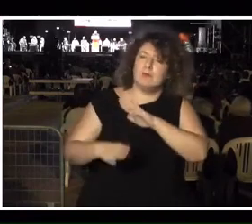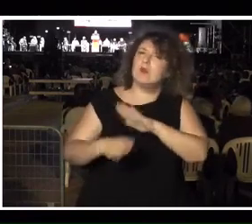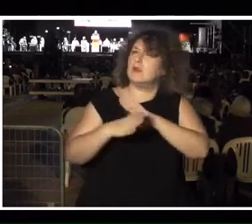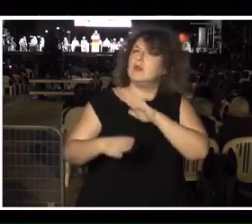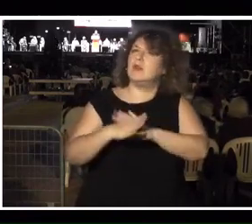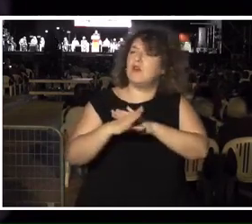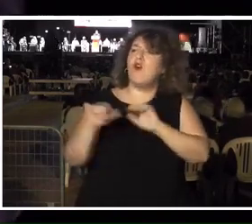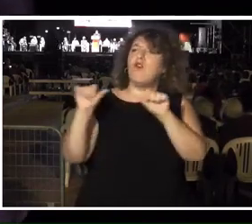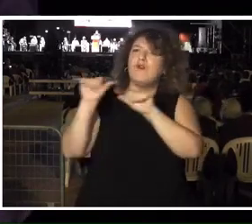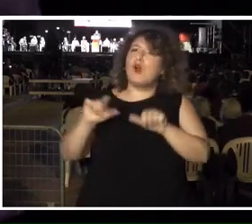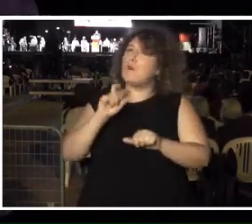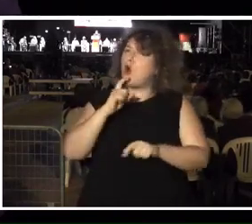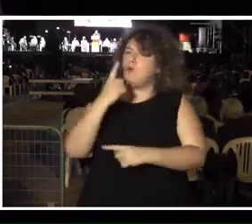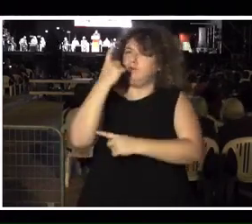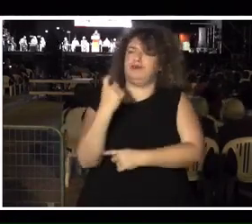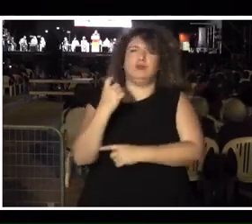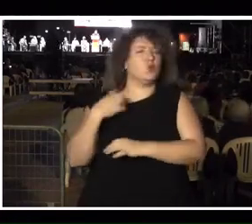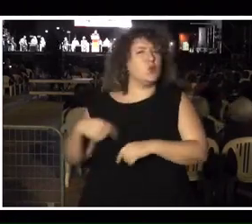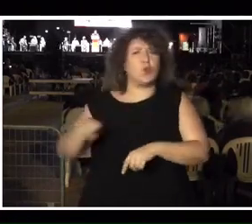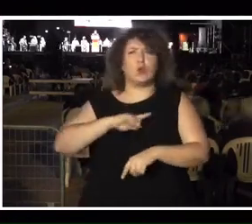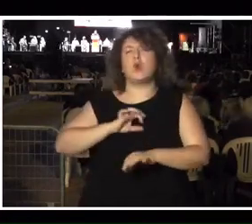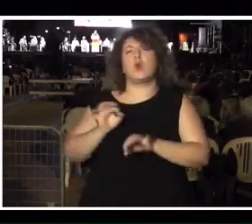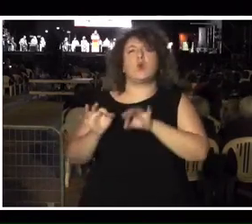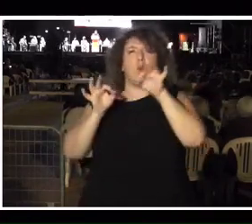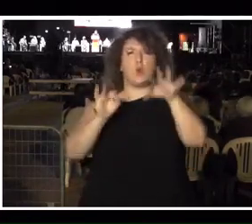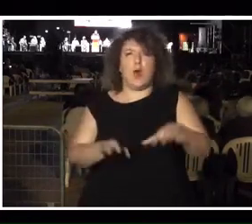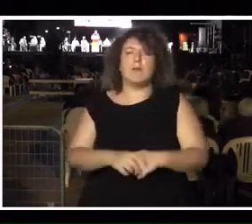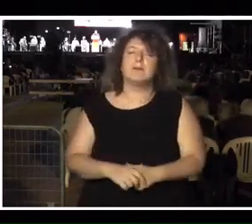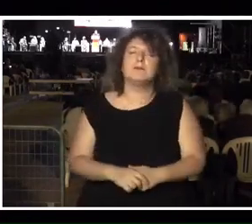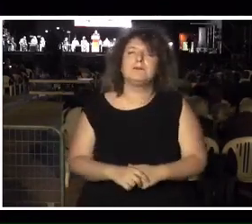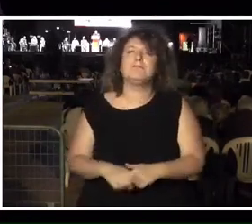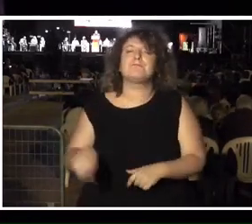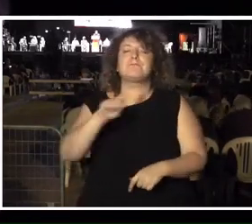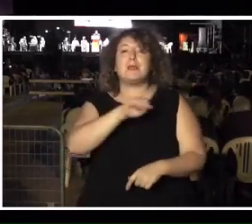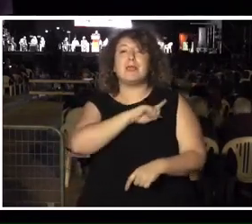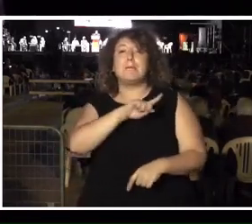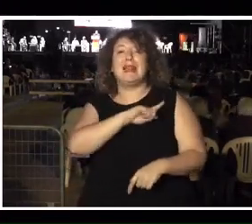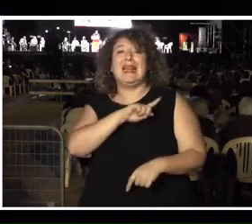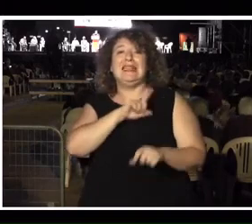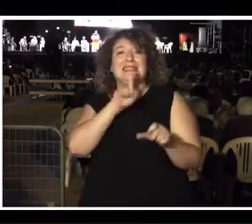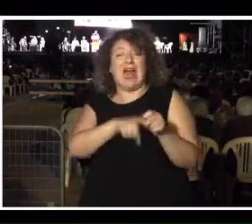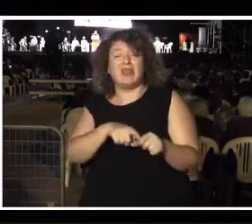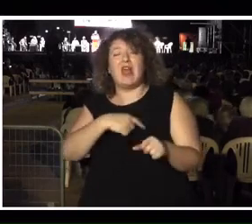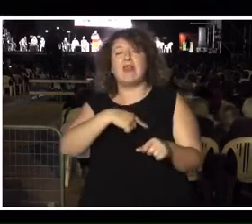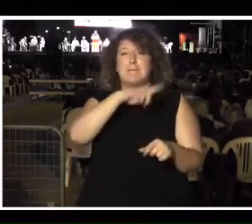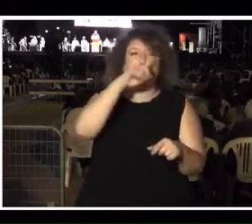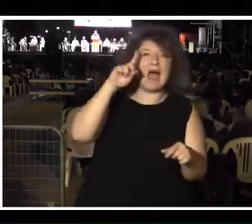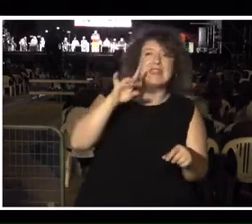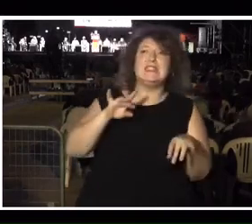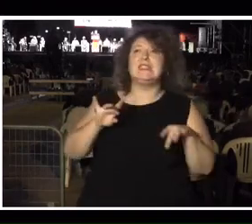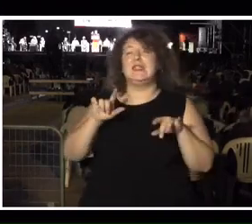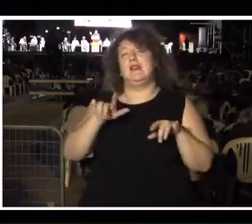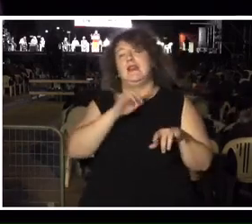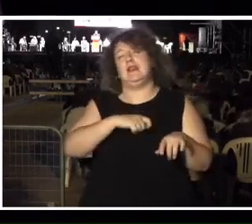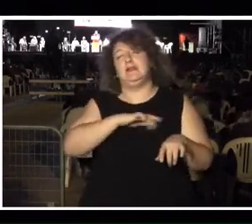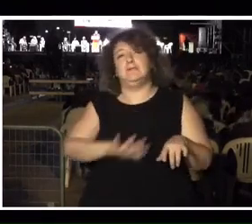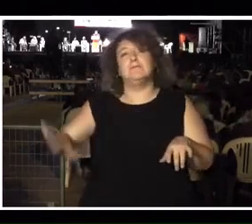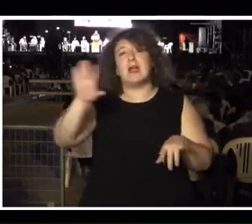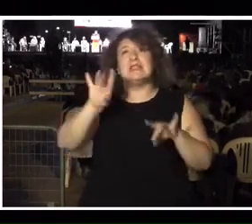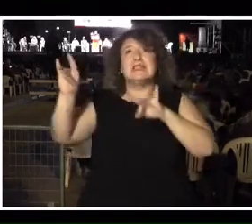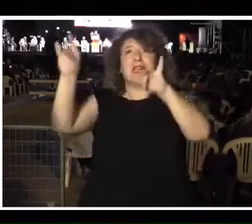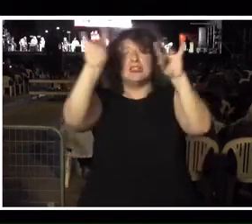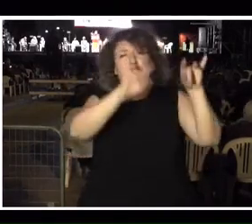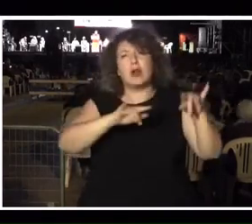firmeza que ellos mantuvieron. Tampoco puedo dejar de felicitar a la militancia del partido, tanto de Madrid como de otros territorios. Vosotros y